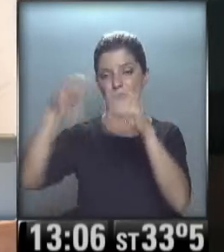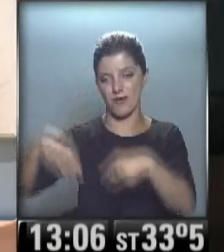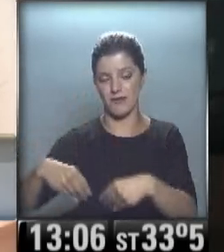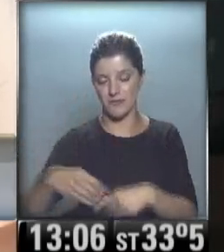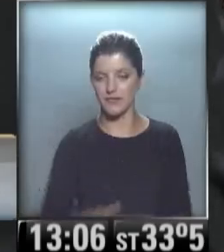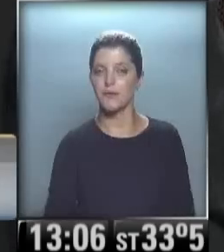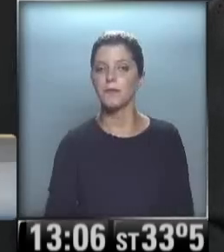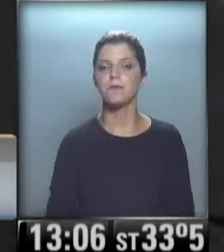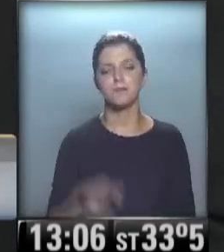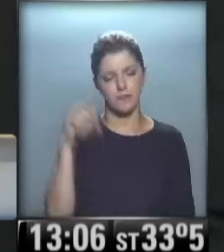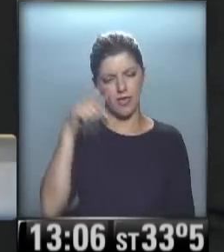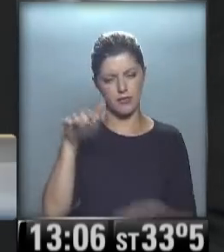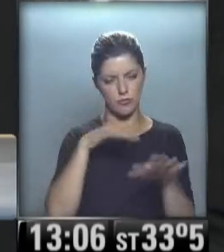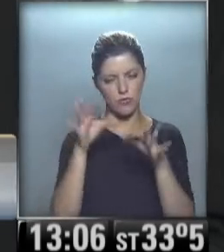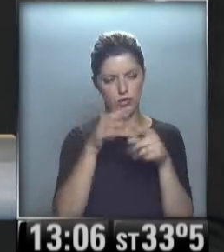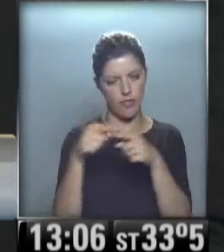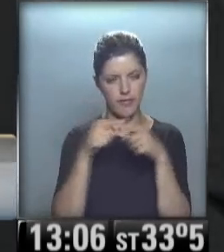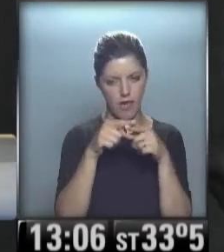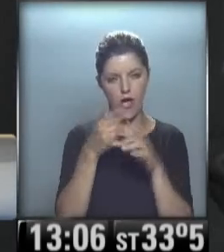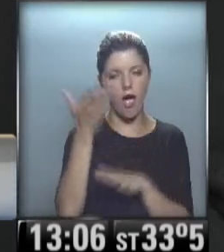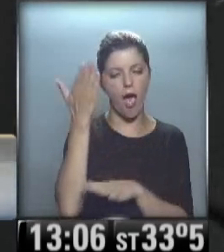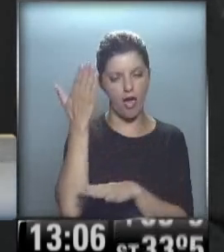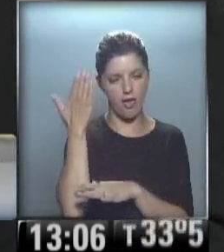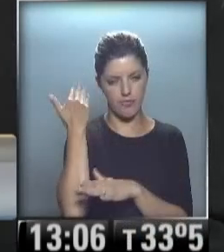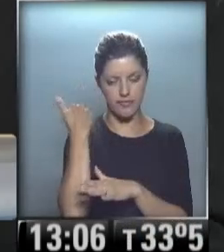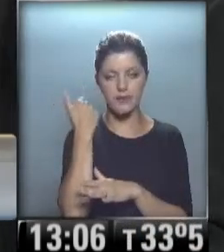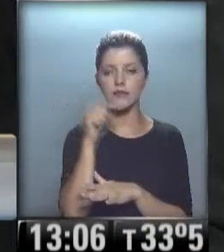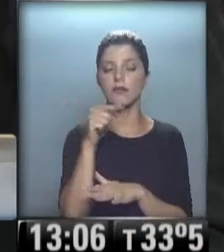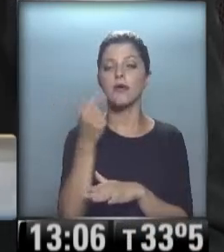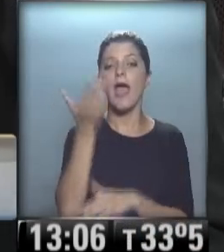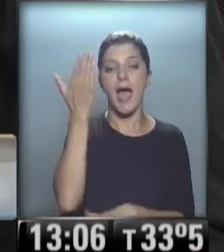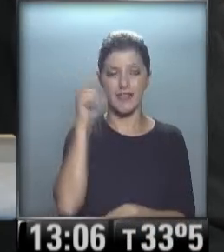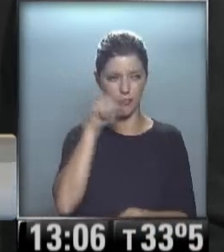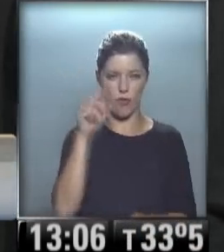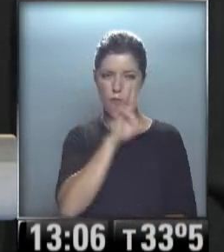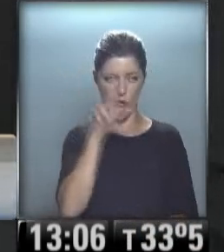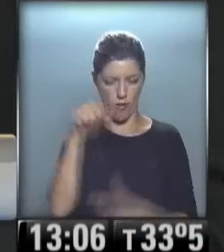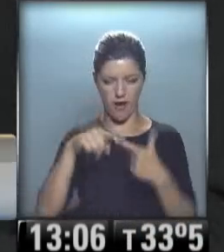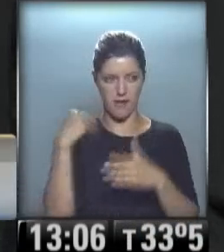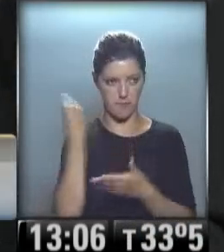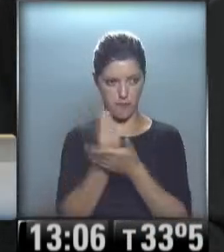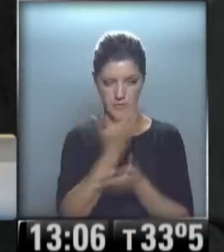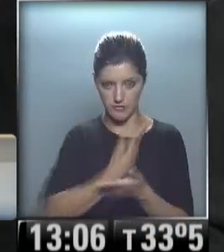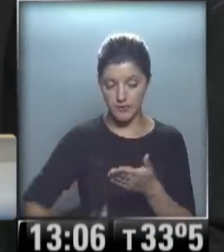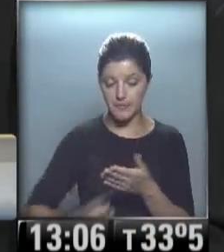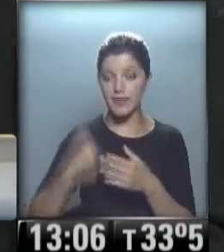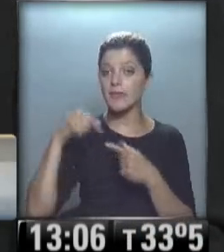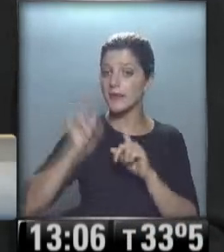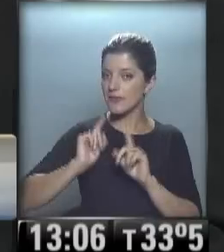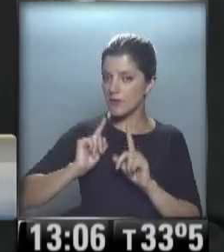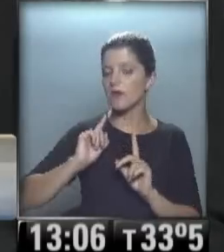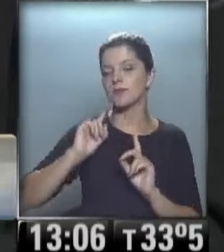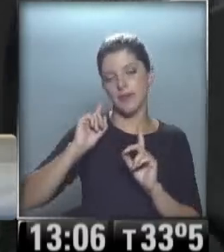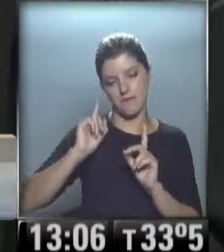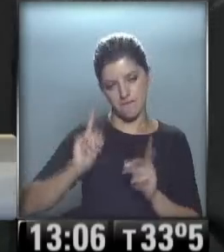presente este debate desde antes del anterior gobierno de Michel velet y tal vez ese gobierno de velet también haya